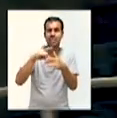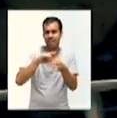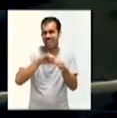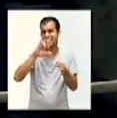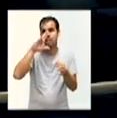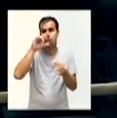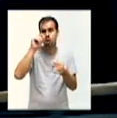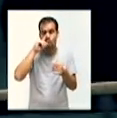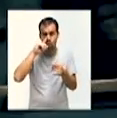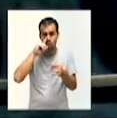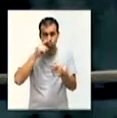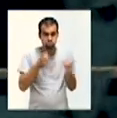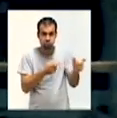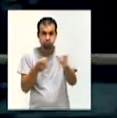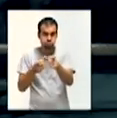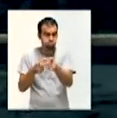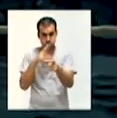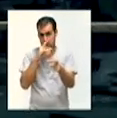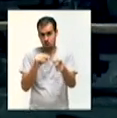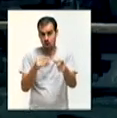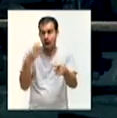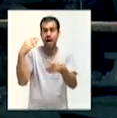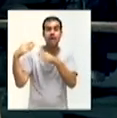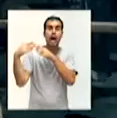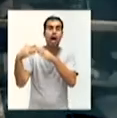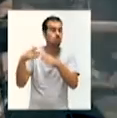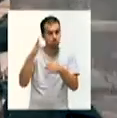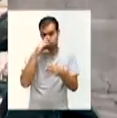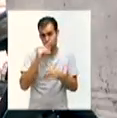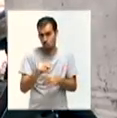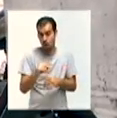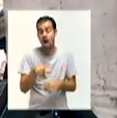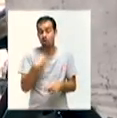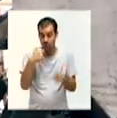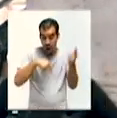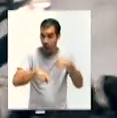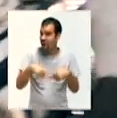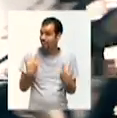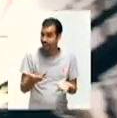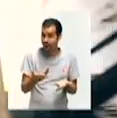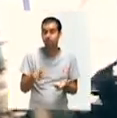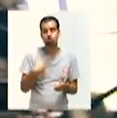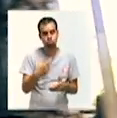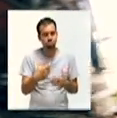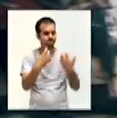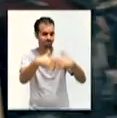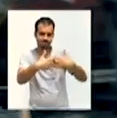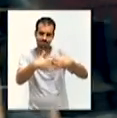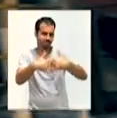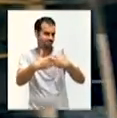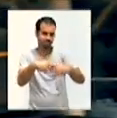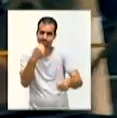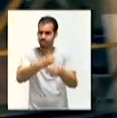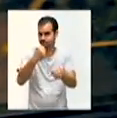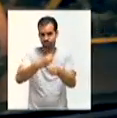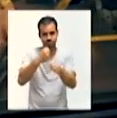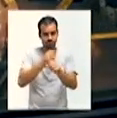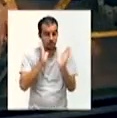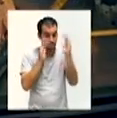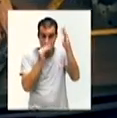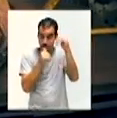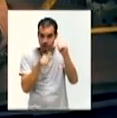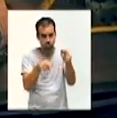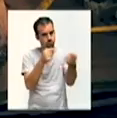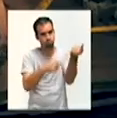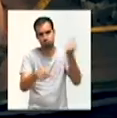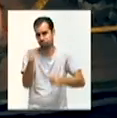Moncada hoy sería el enfrentamiento y el apoyo sistemático a la contribución de los alimentos, o sea, la producción de los alimentos en